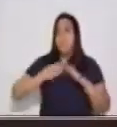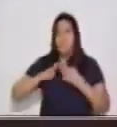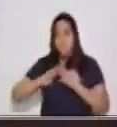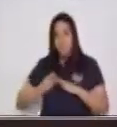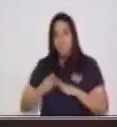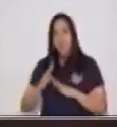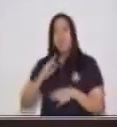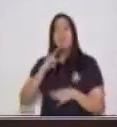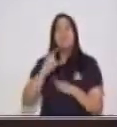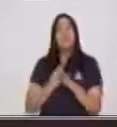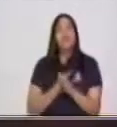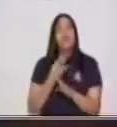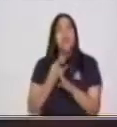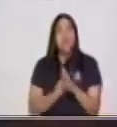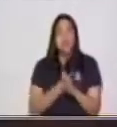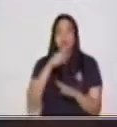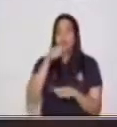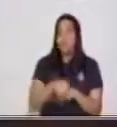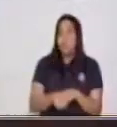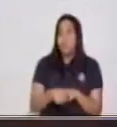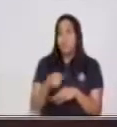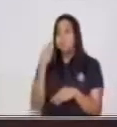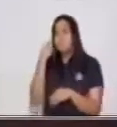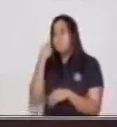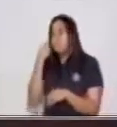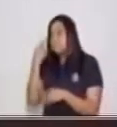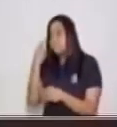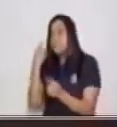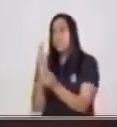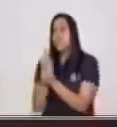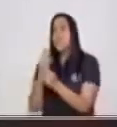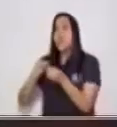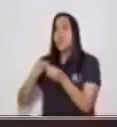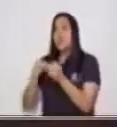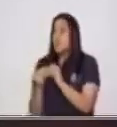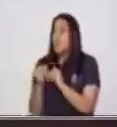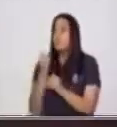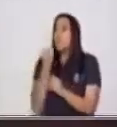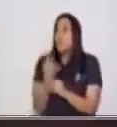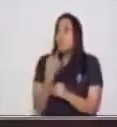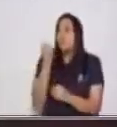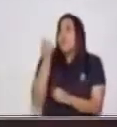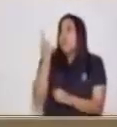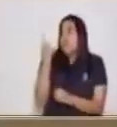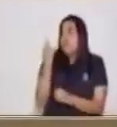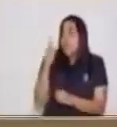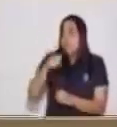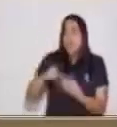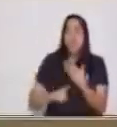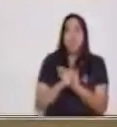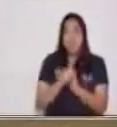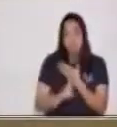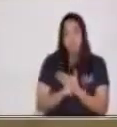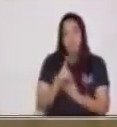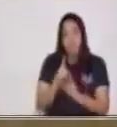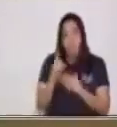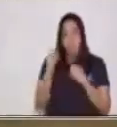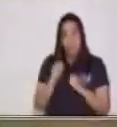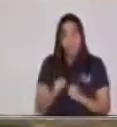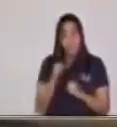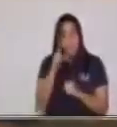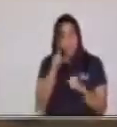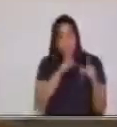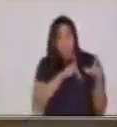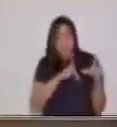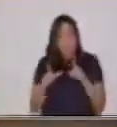sistema para poder encontrar las variables o incógnitas que nos presenta el problema. Así que, si están